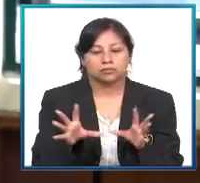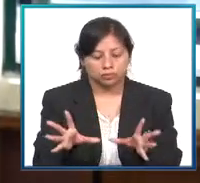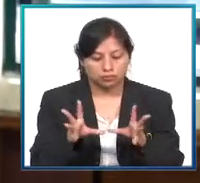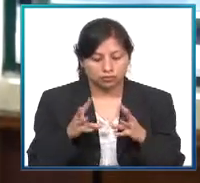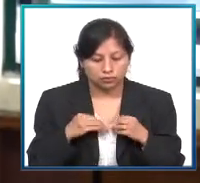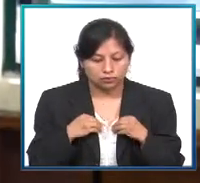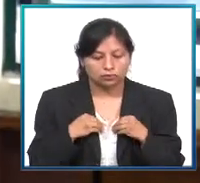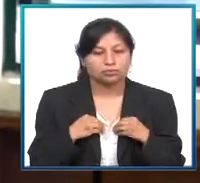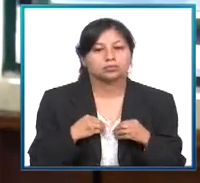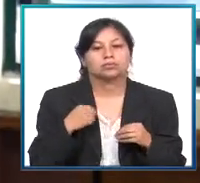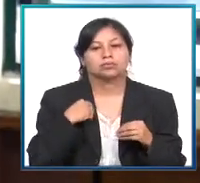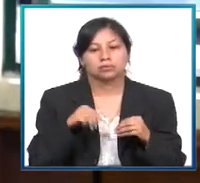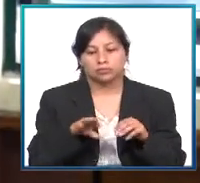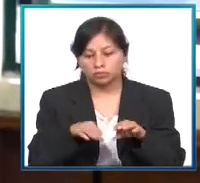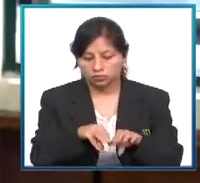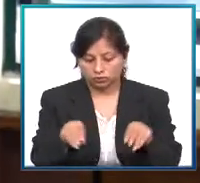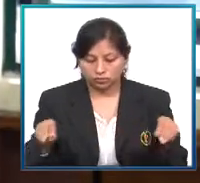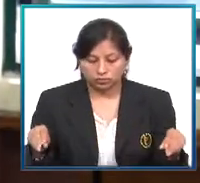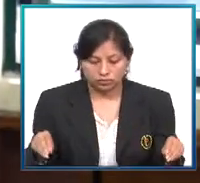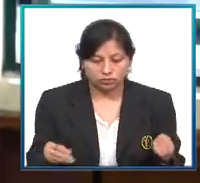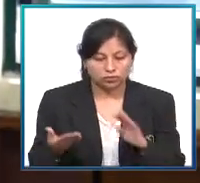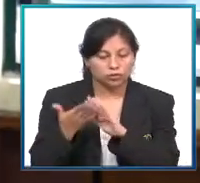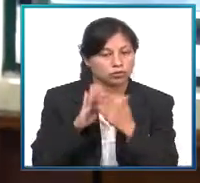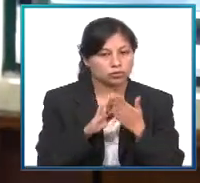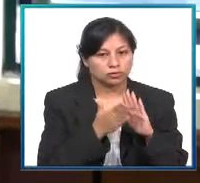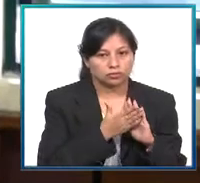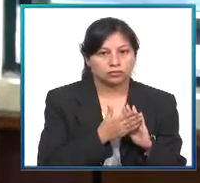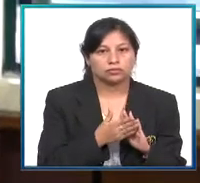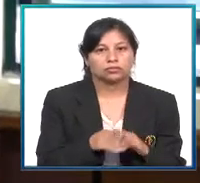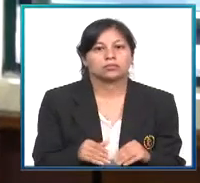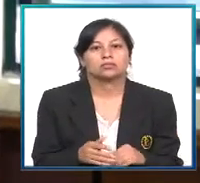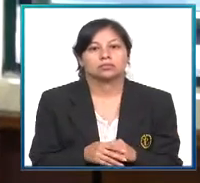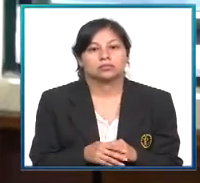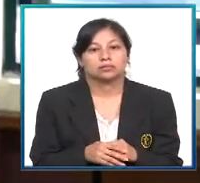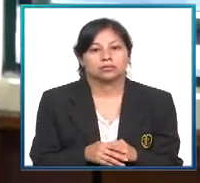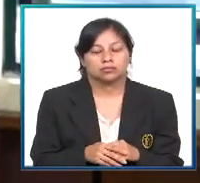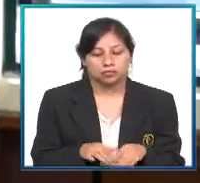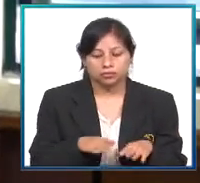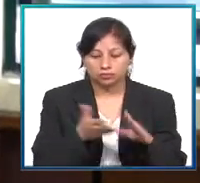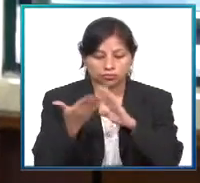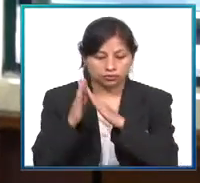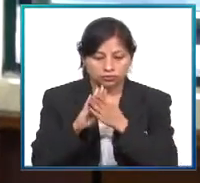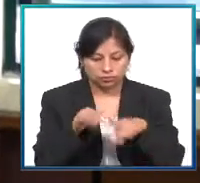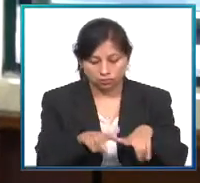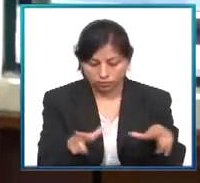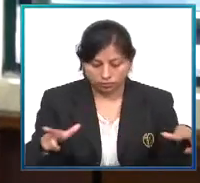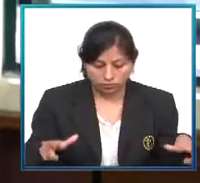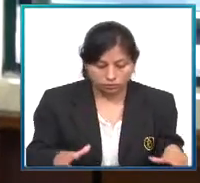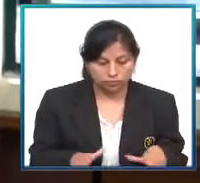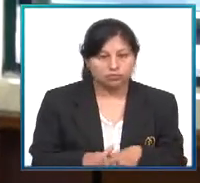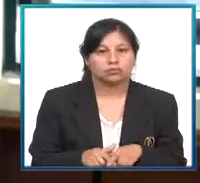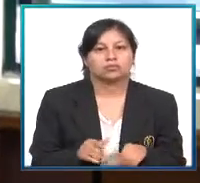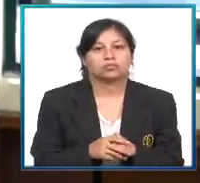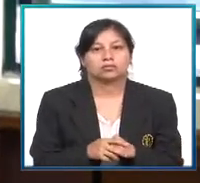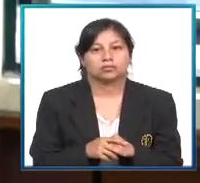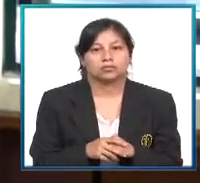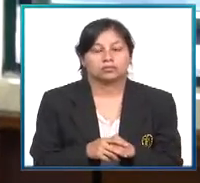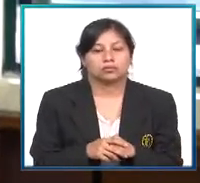asentados sobre un terreno comunal. Al estar asentado una comunidad en un terreno comunal, pues